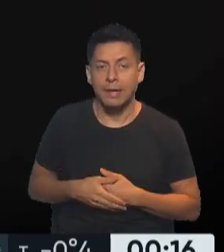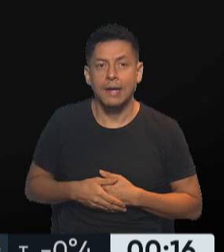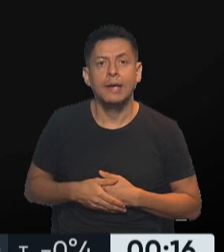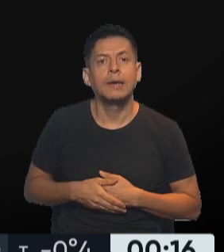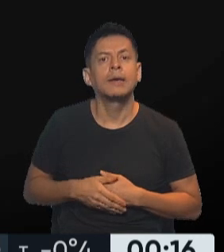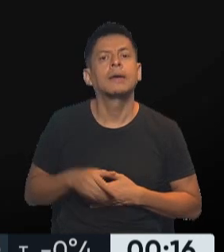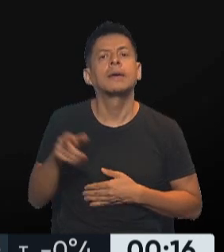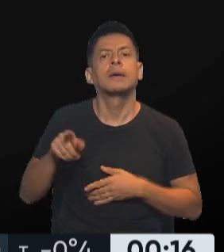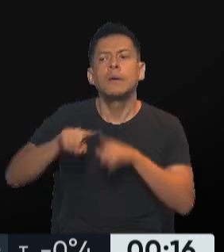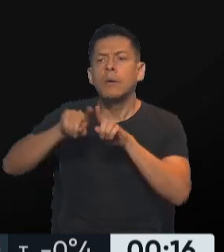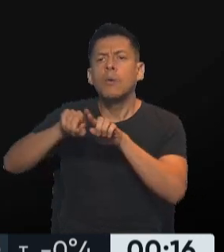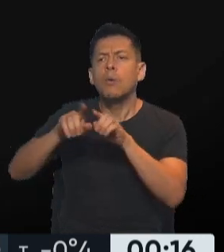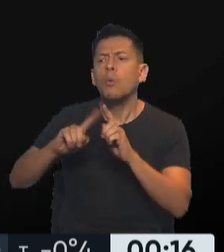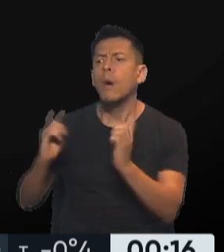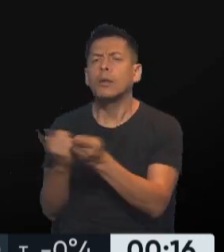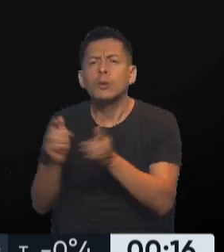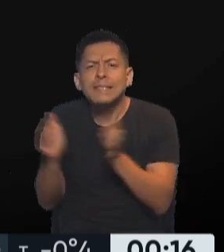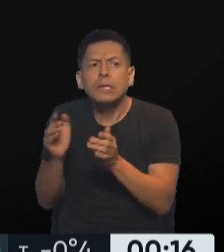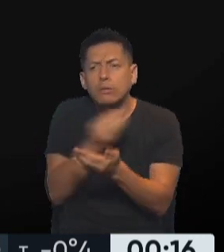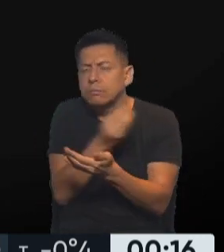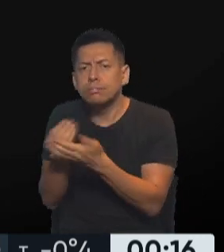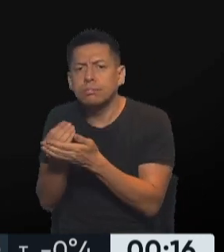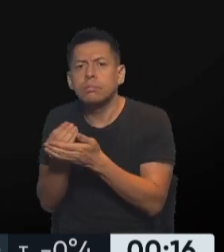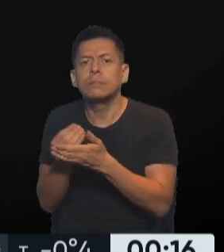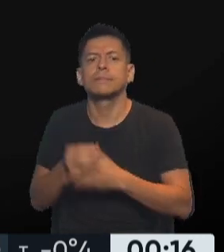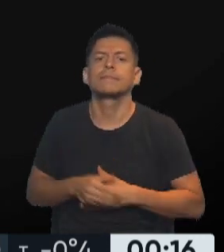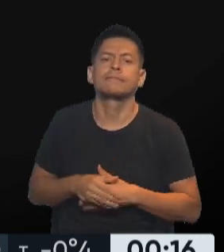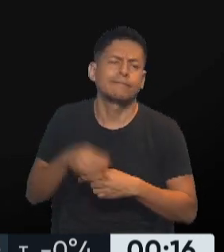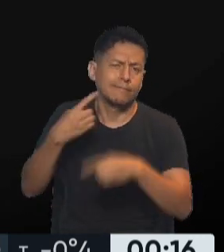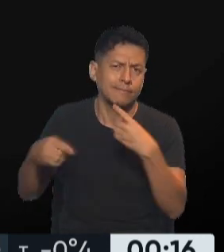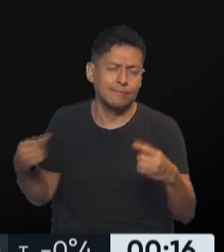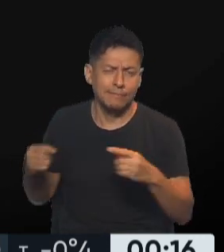Introdujeron en un cuartito muy pequeño. Bueno, ahí sí me dan un número.